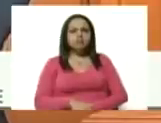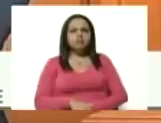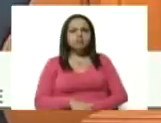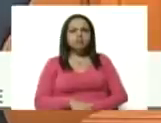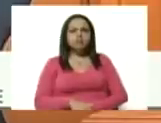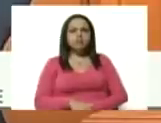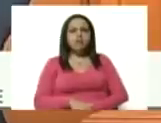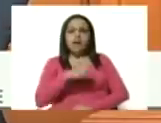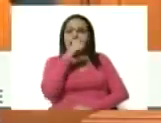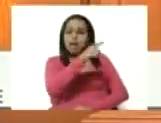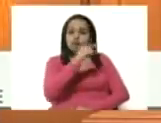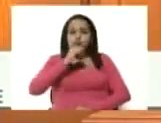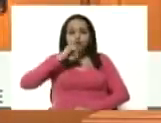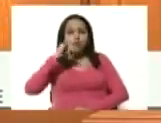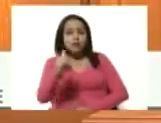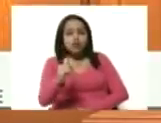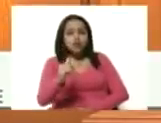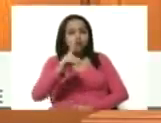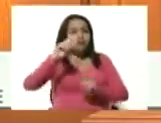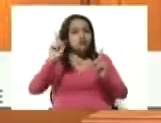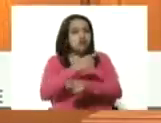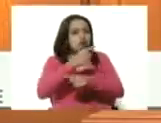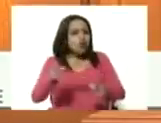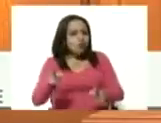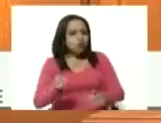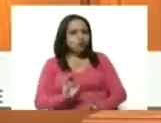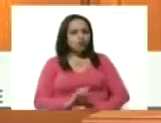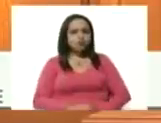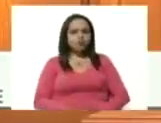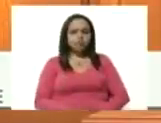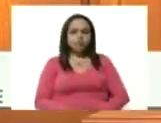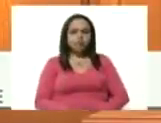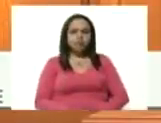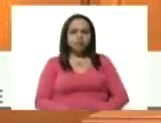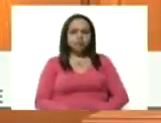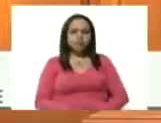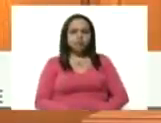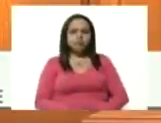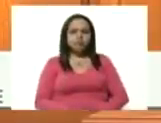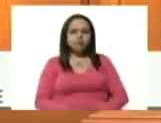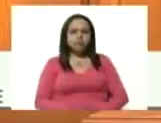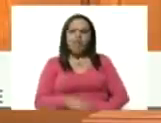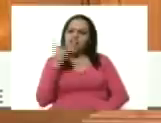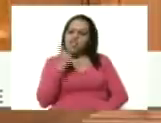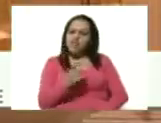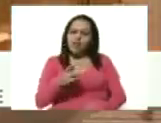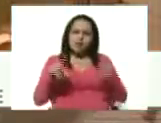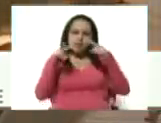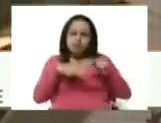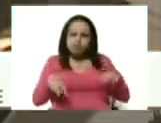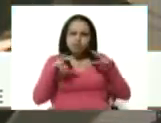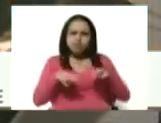¿Es una noticia o no es una noticia esto? ¿Es digna de análisis